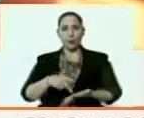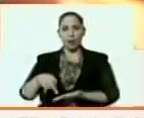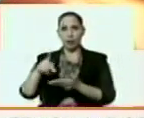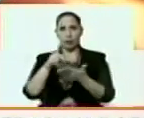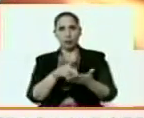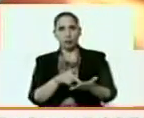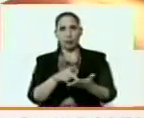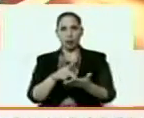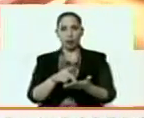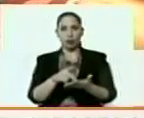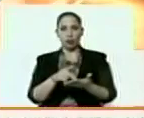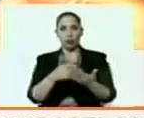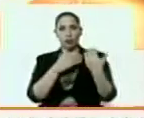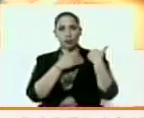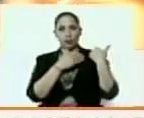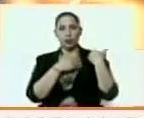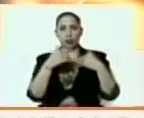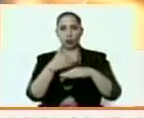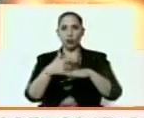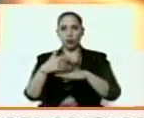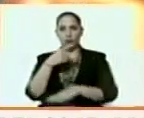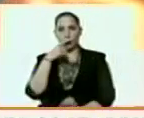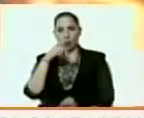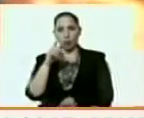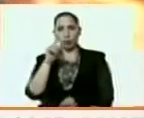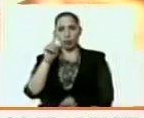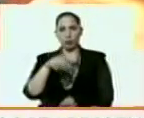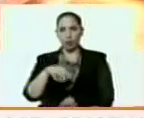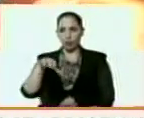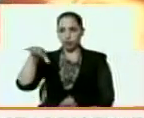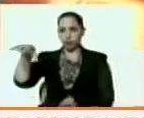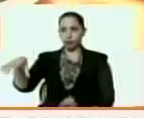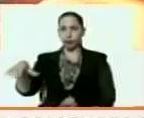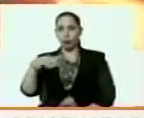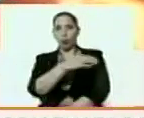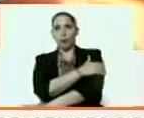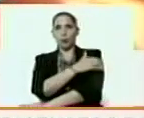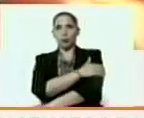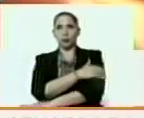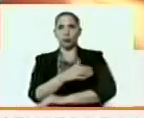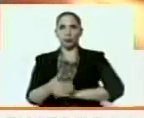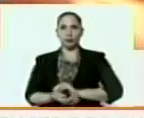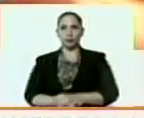del gobierno del presidente Nicolás Maduro y por el otro lado representantes del señor Guaidó.